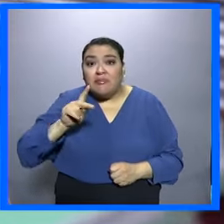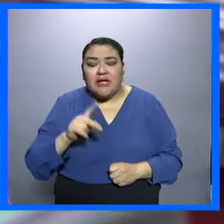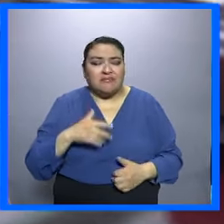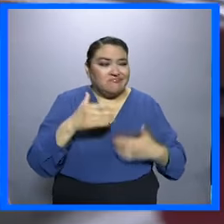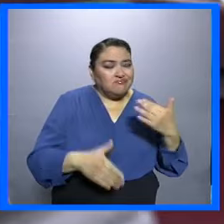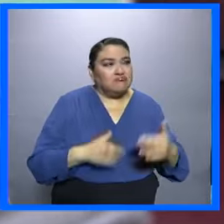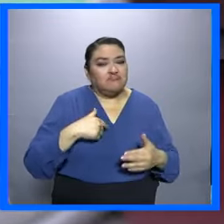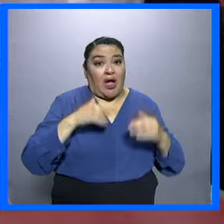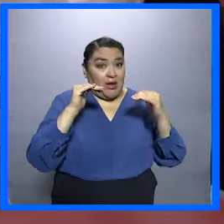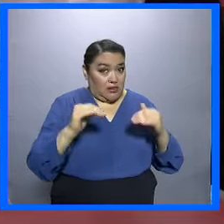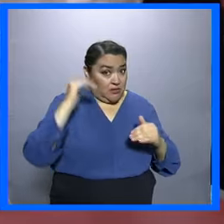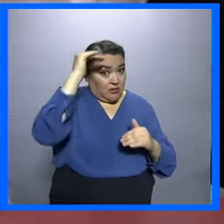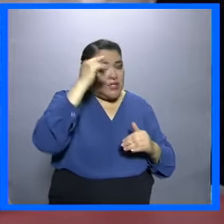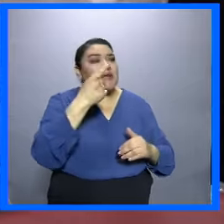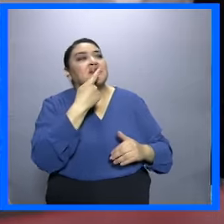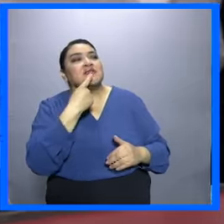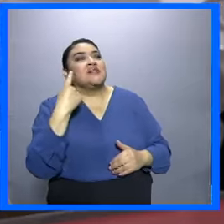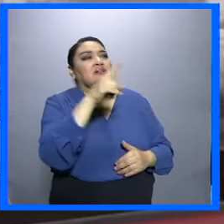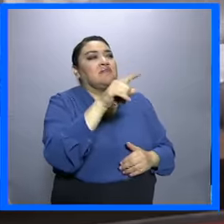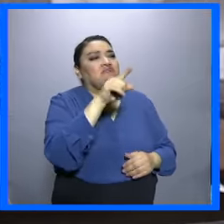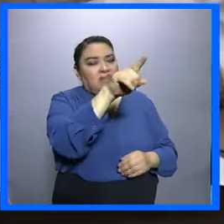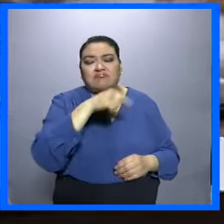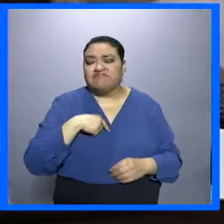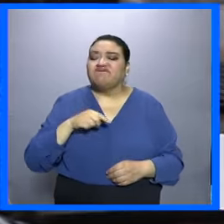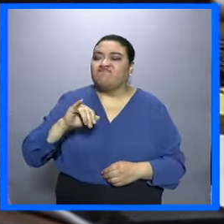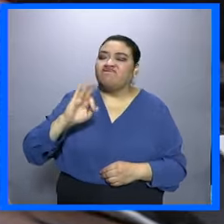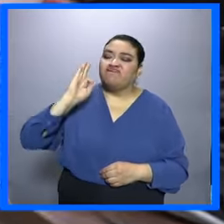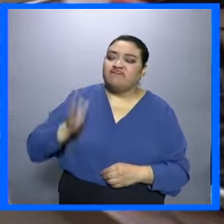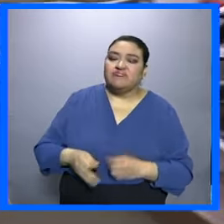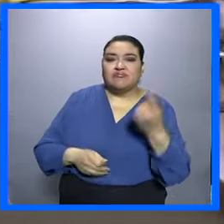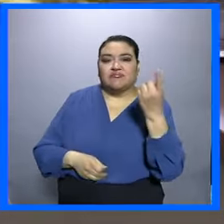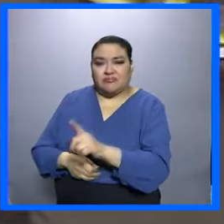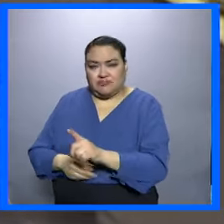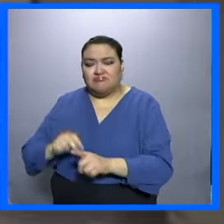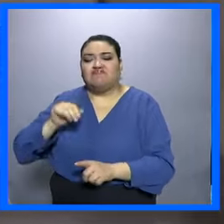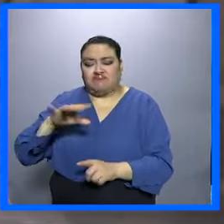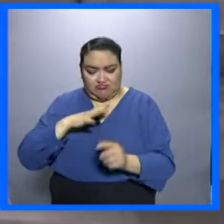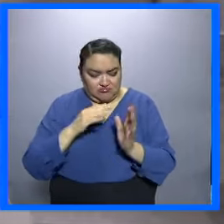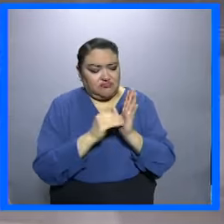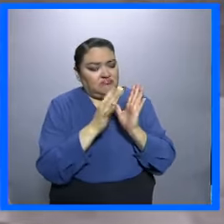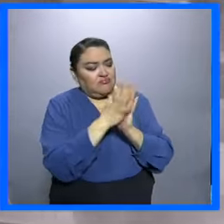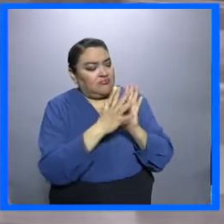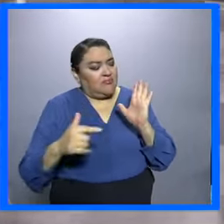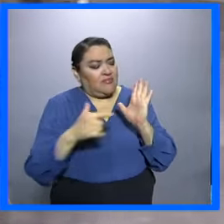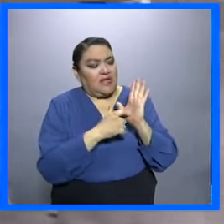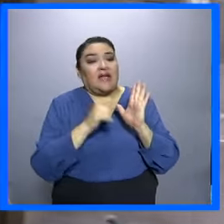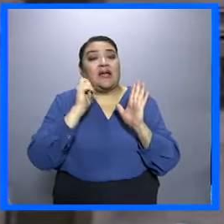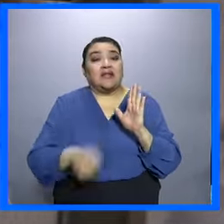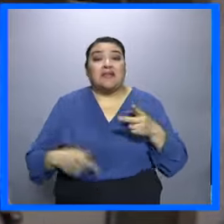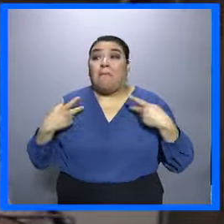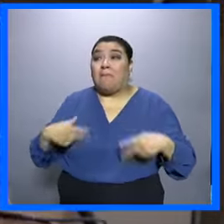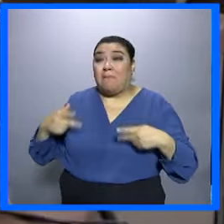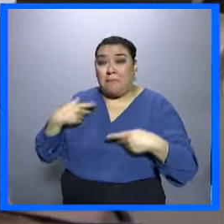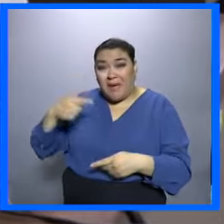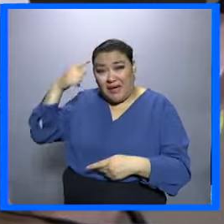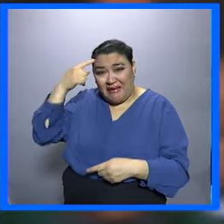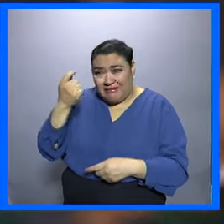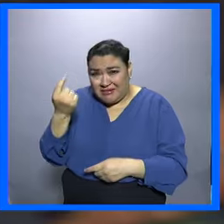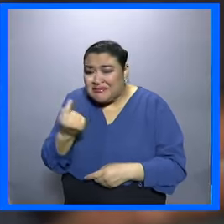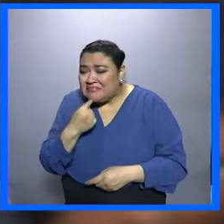un tribunal colegiado revocó esta determinación y argumentó que sí se contempla cuando la acción destruye la mente de un